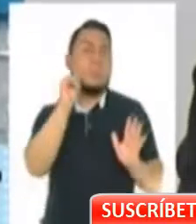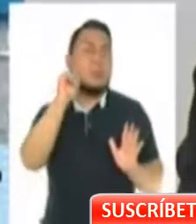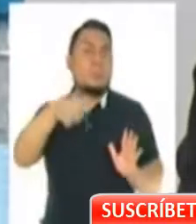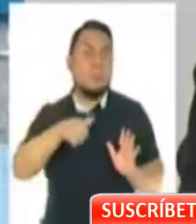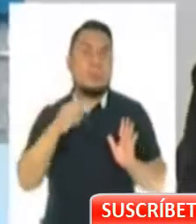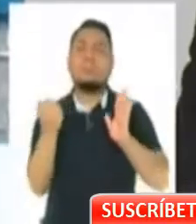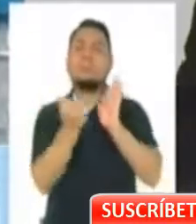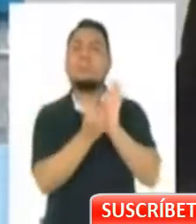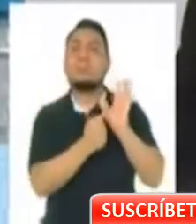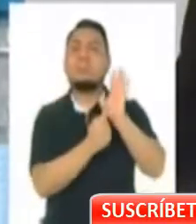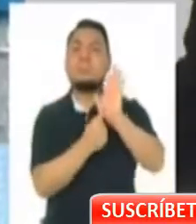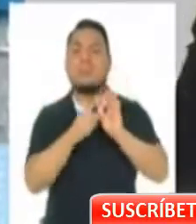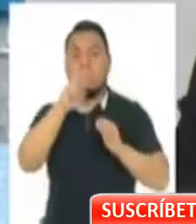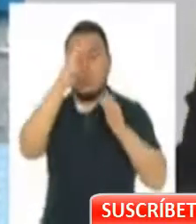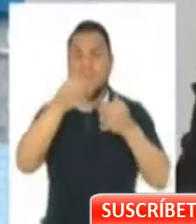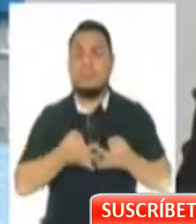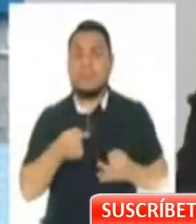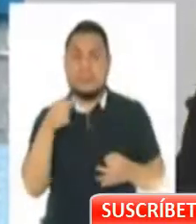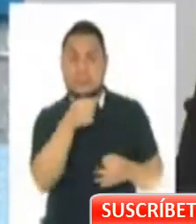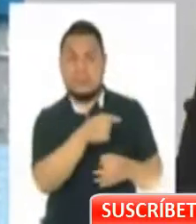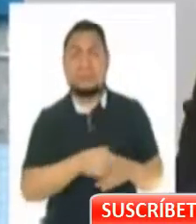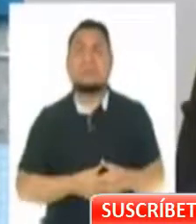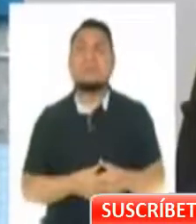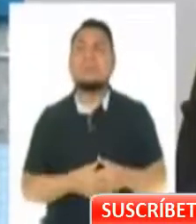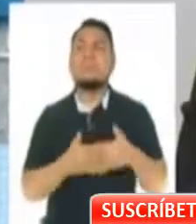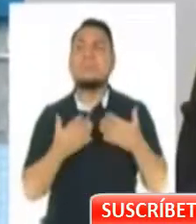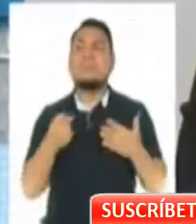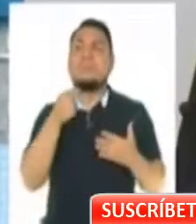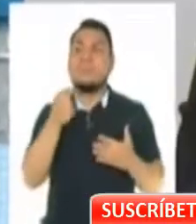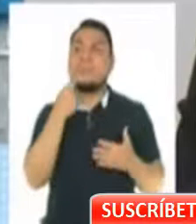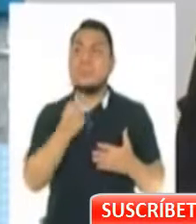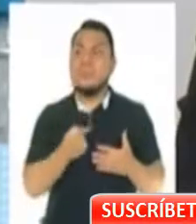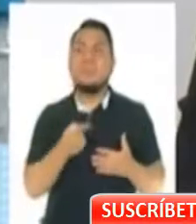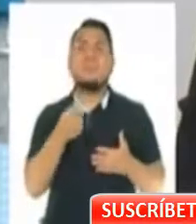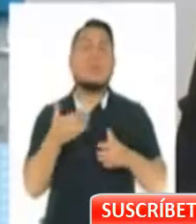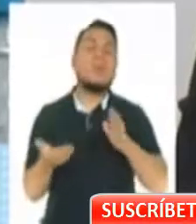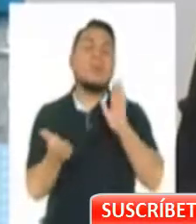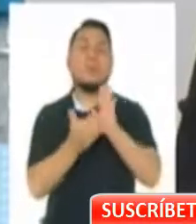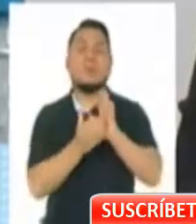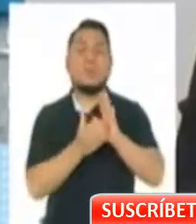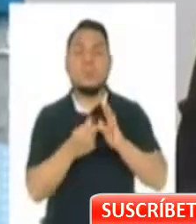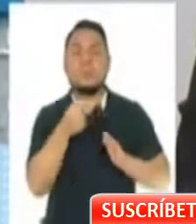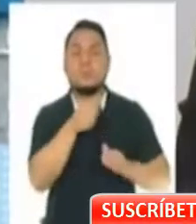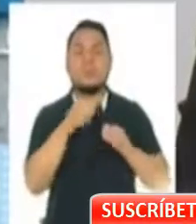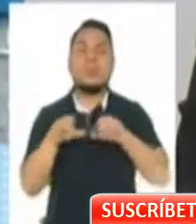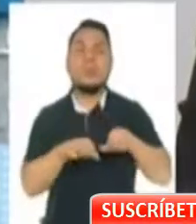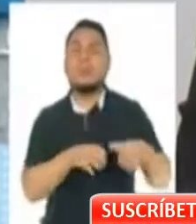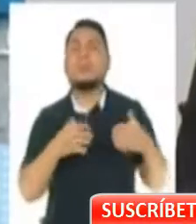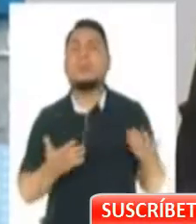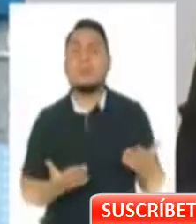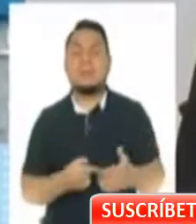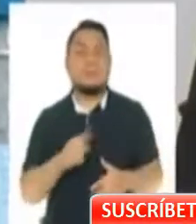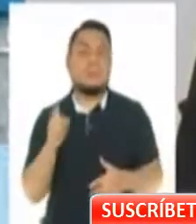lo más importante, comparte nuestra información, que ese es nuestro mayor estímulo a seguir creciendo y